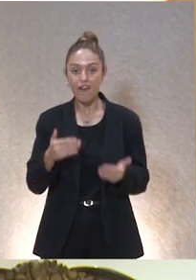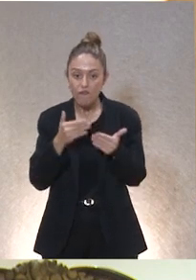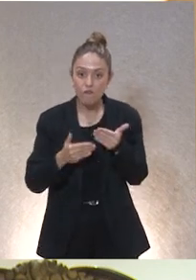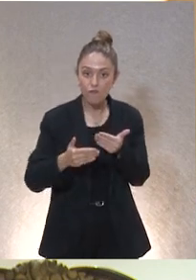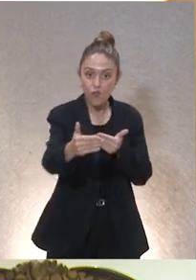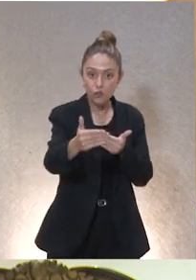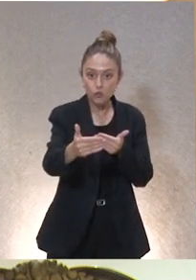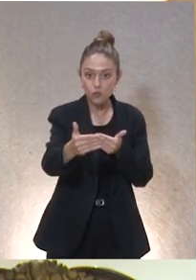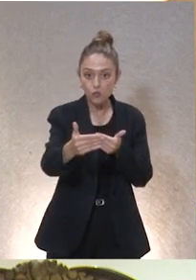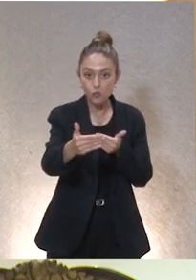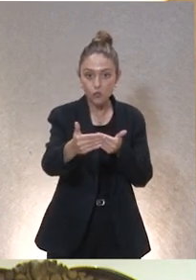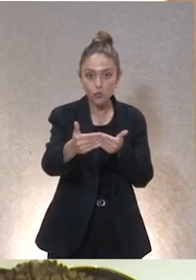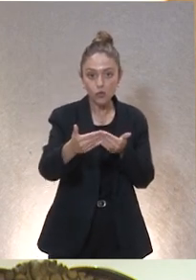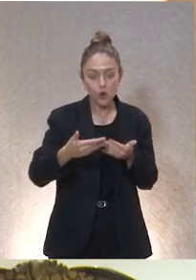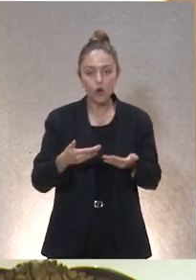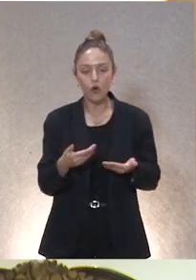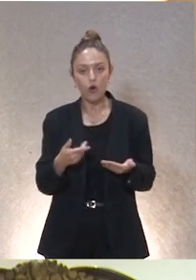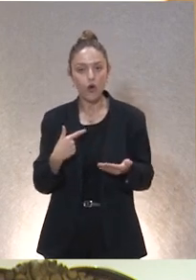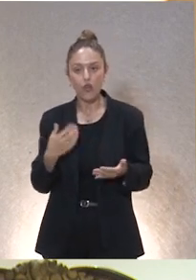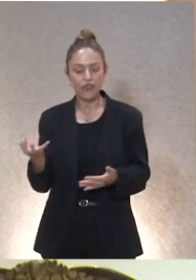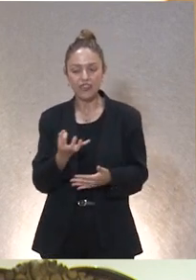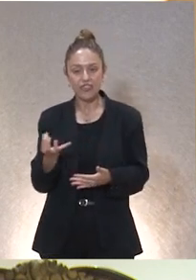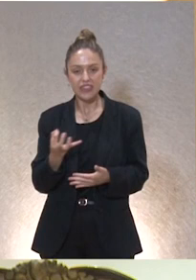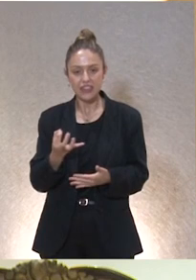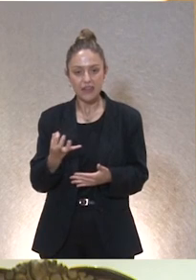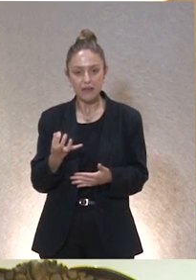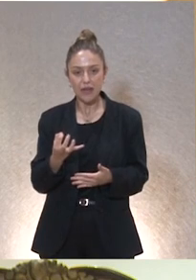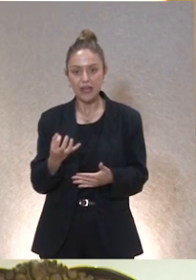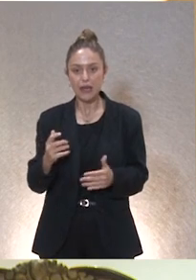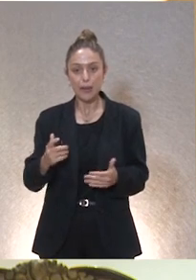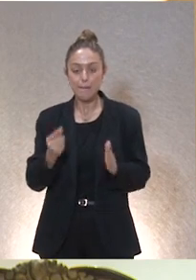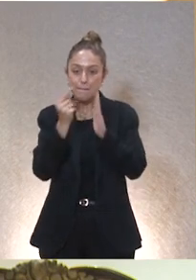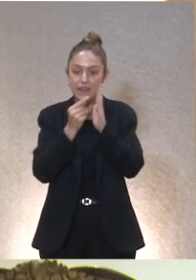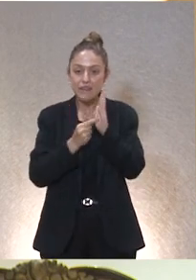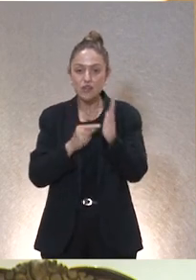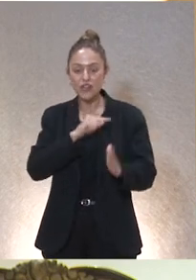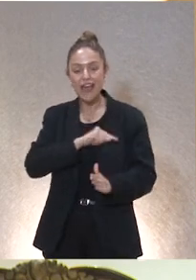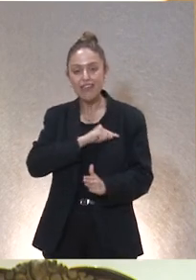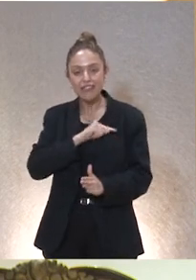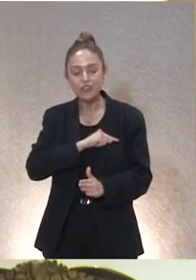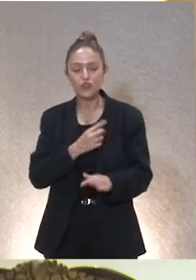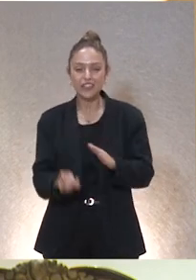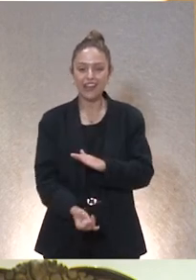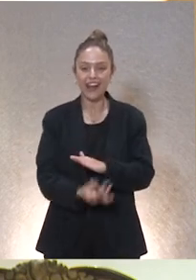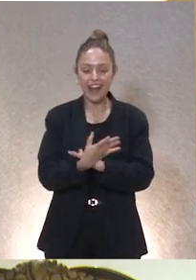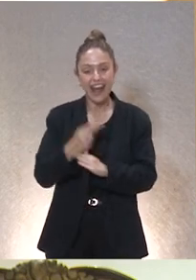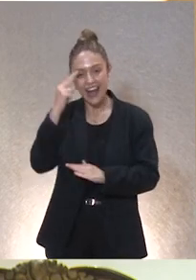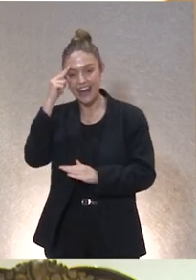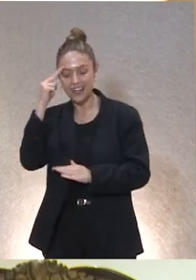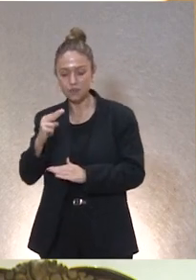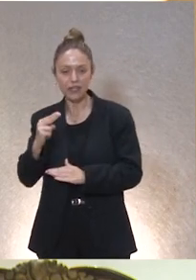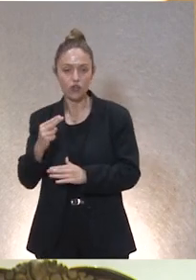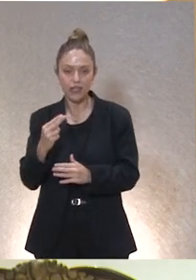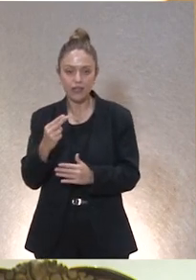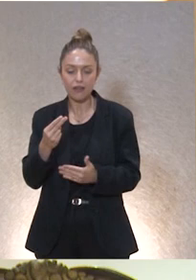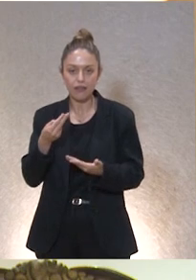periodismo depende de que se sujete y se amarre a principios éticos que generen respeto y